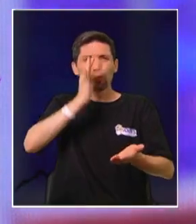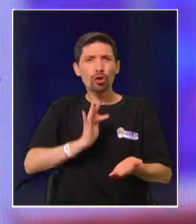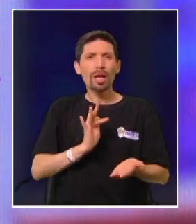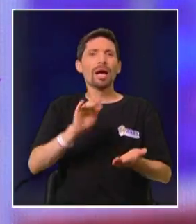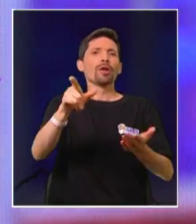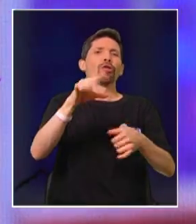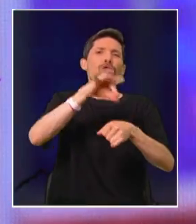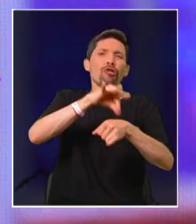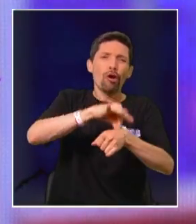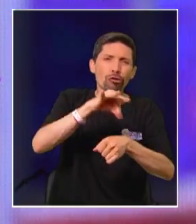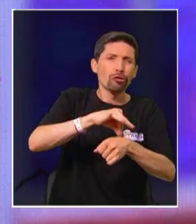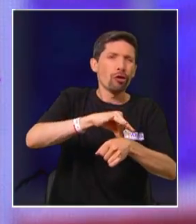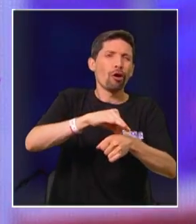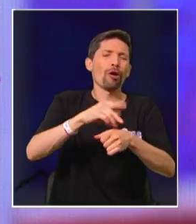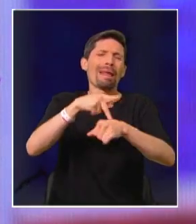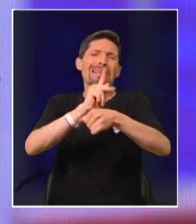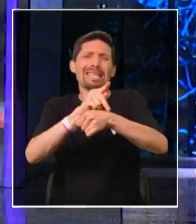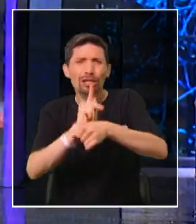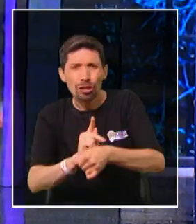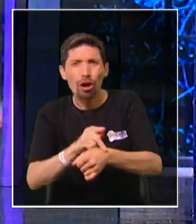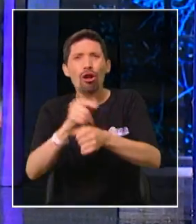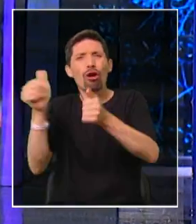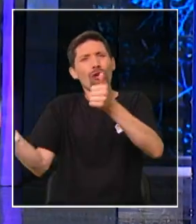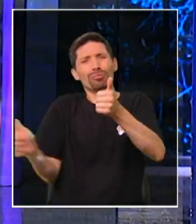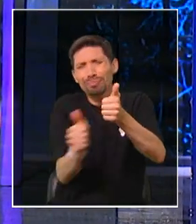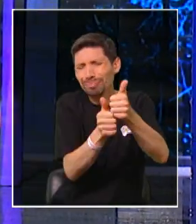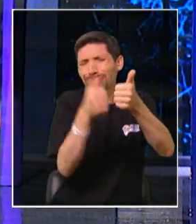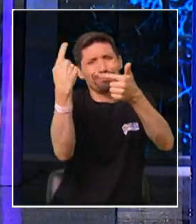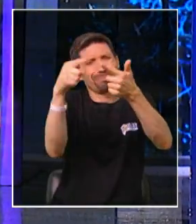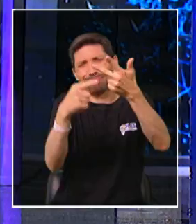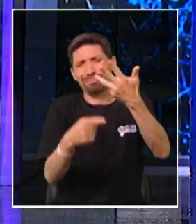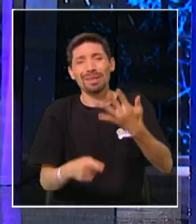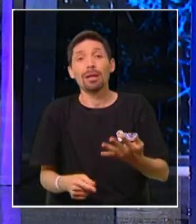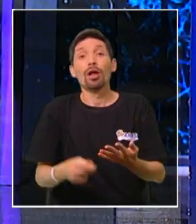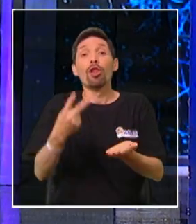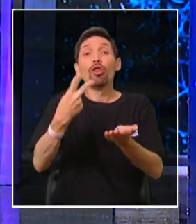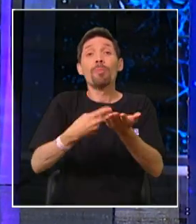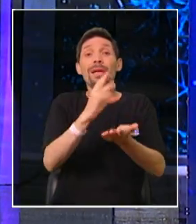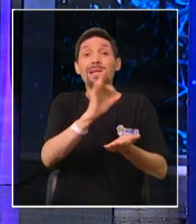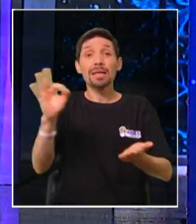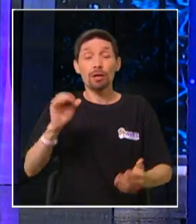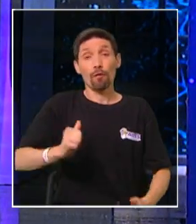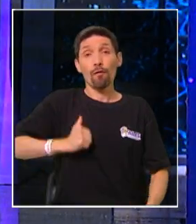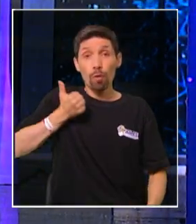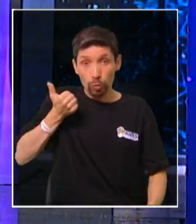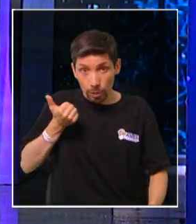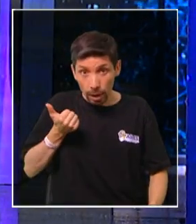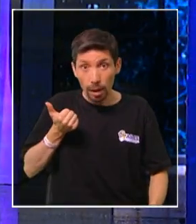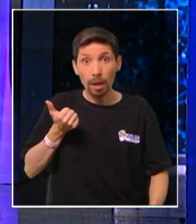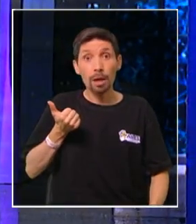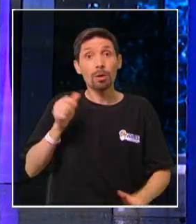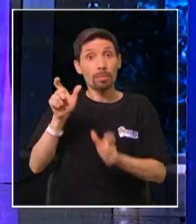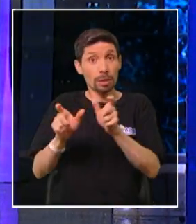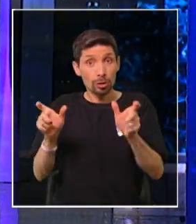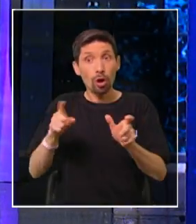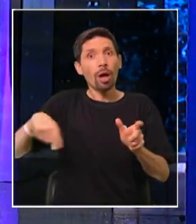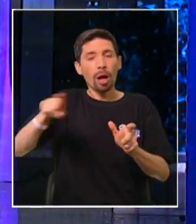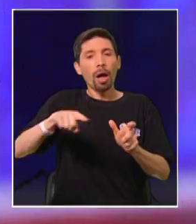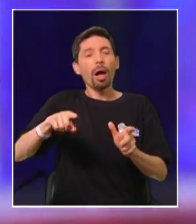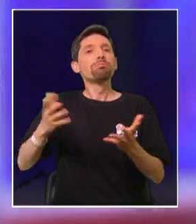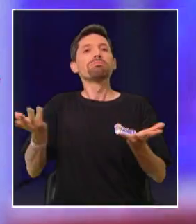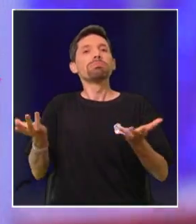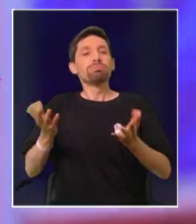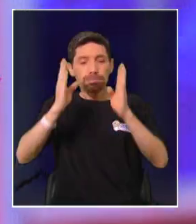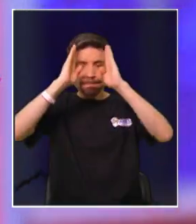fisiatras, kinesiólogos, asistentes. Tenemos 2.500 voluntarios y atendemos de esa manera